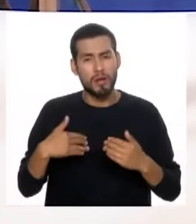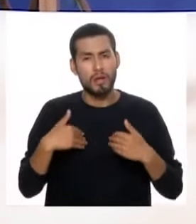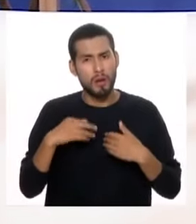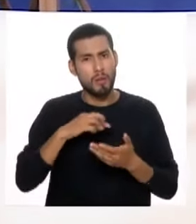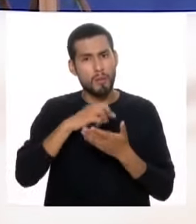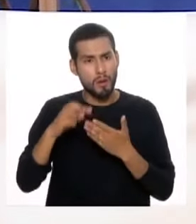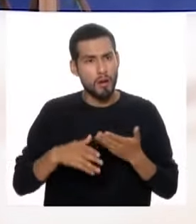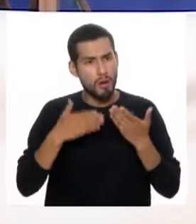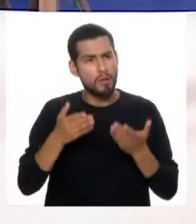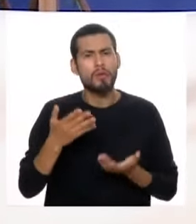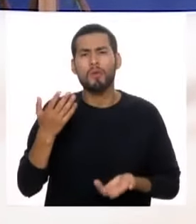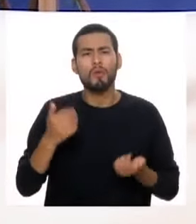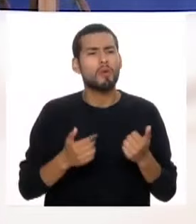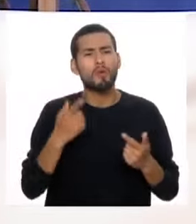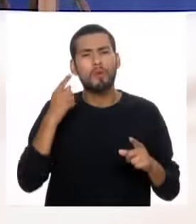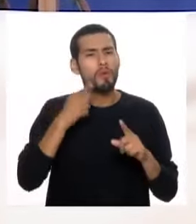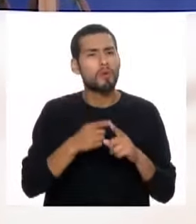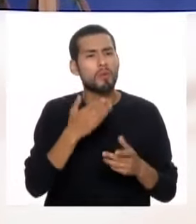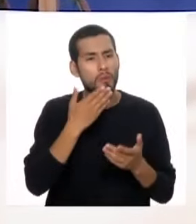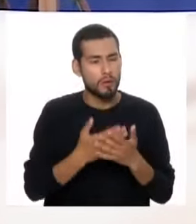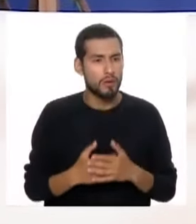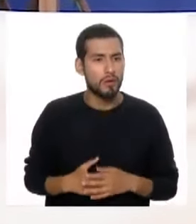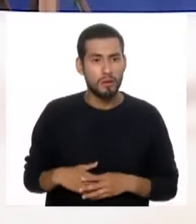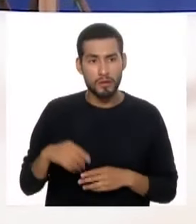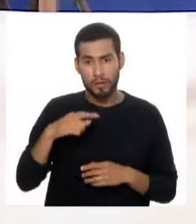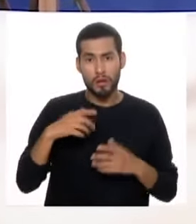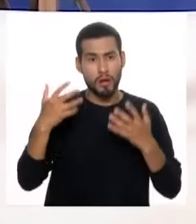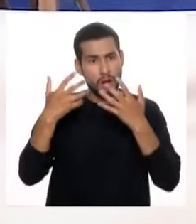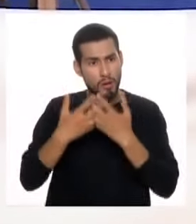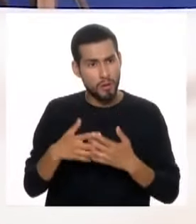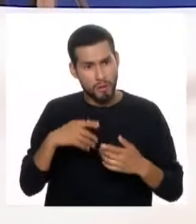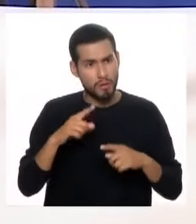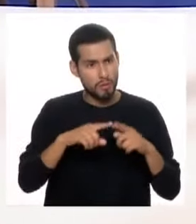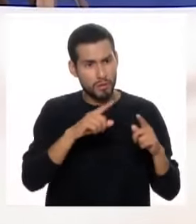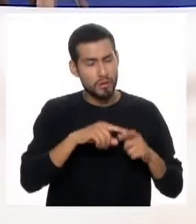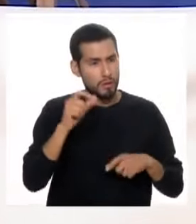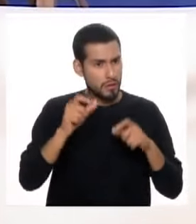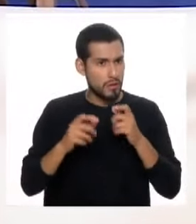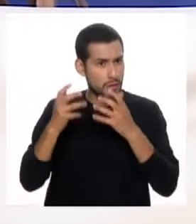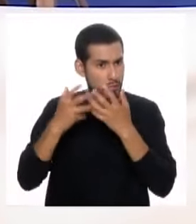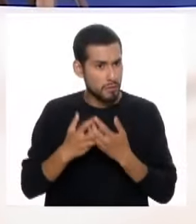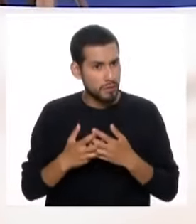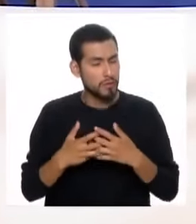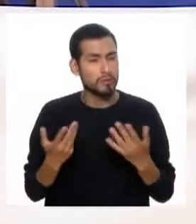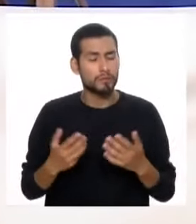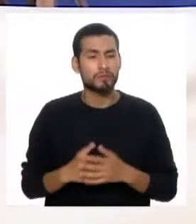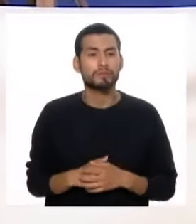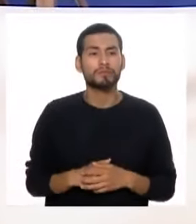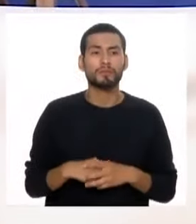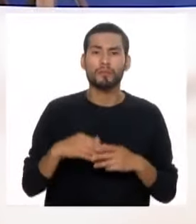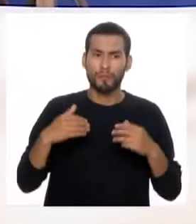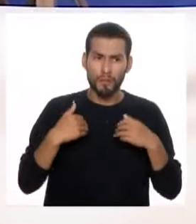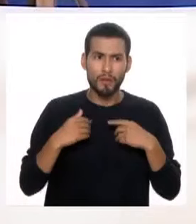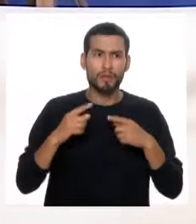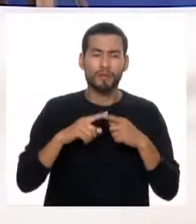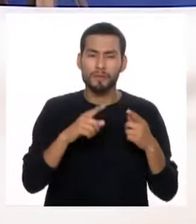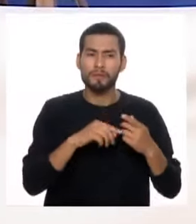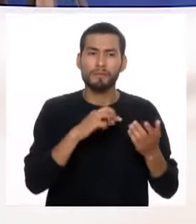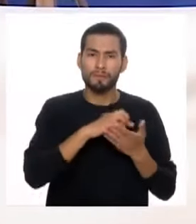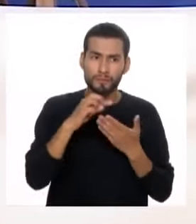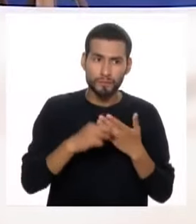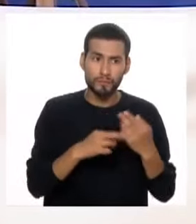campañas. ¿Y cuál es el ideal? Que los señores empresarios, las señoras empresarias, organicen también